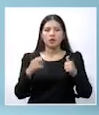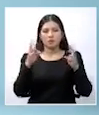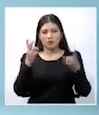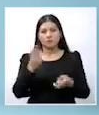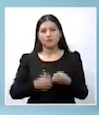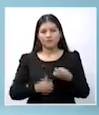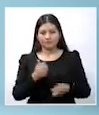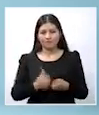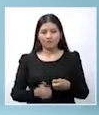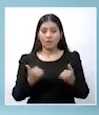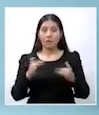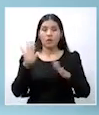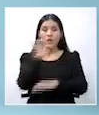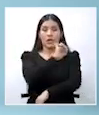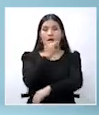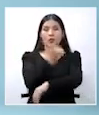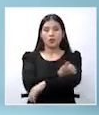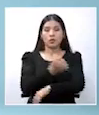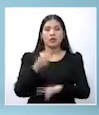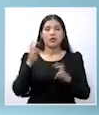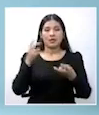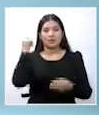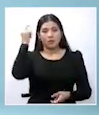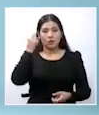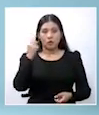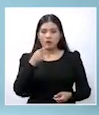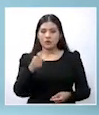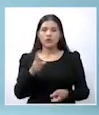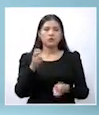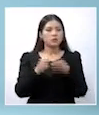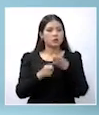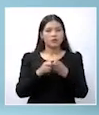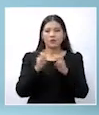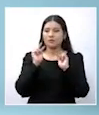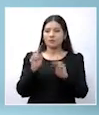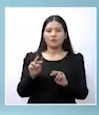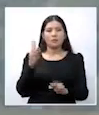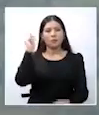nacionales destacan y dicen que esto es temas políticos.